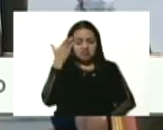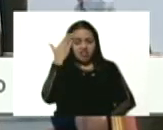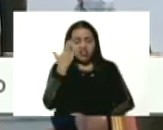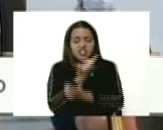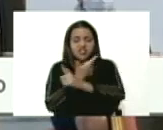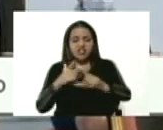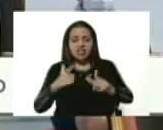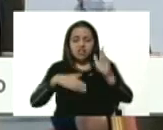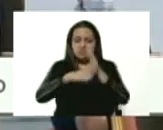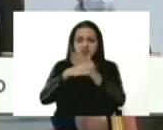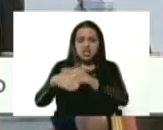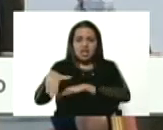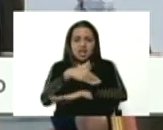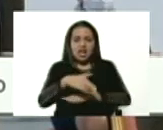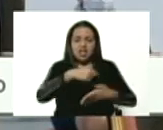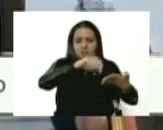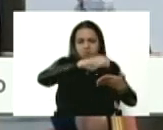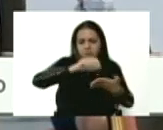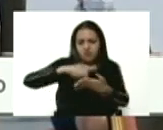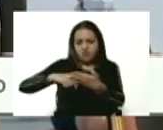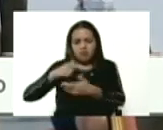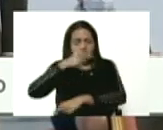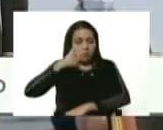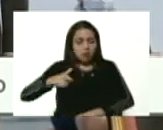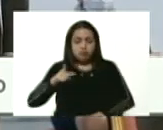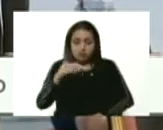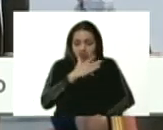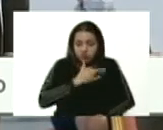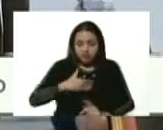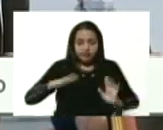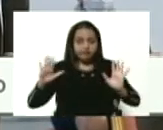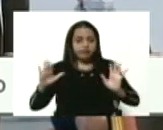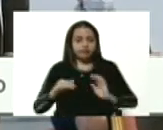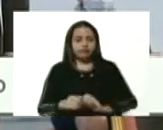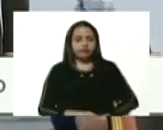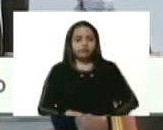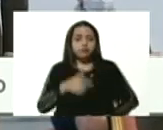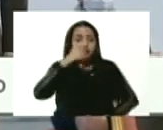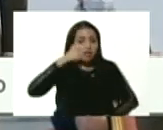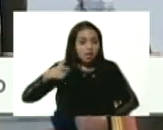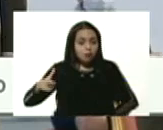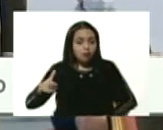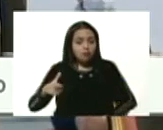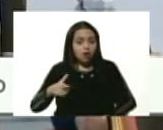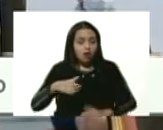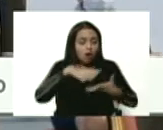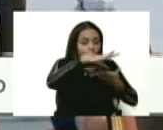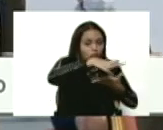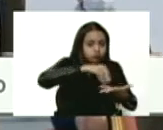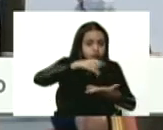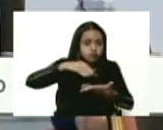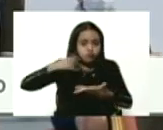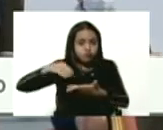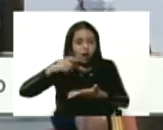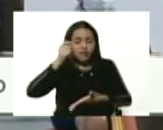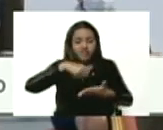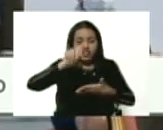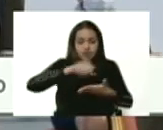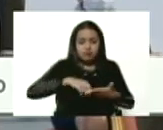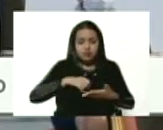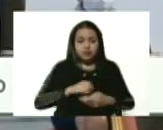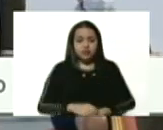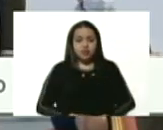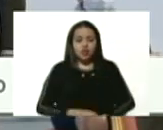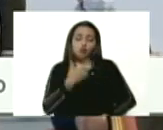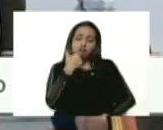las calles y pedirle las firmas al pueblo. Y si el pueblo recoge las firmas suficientes, como